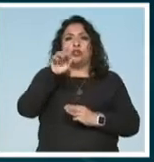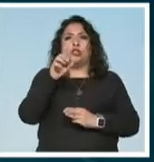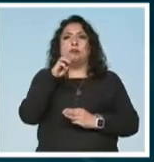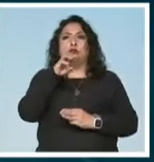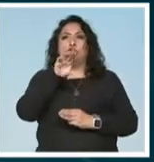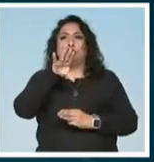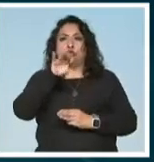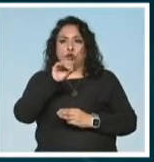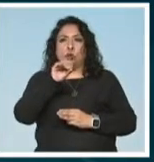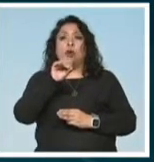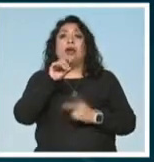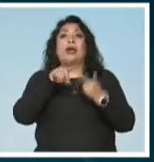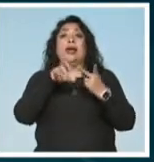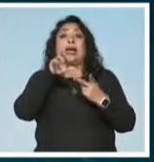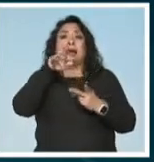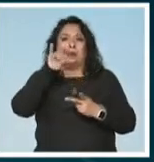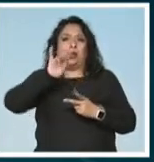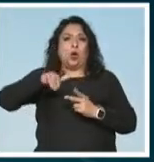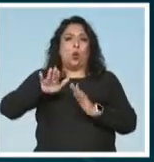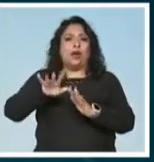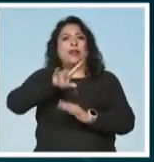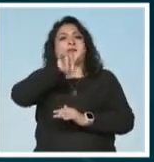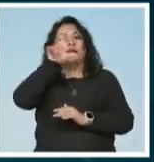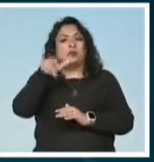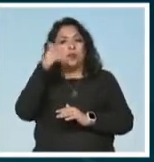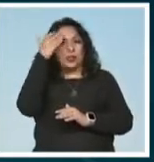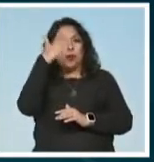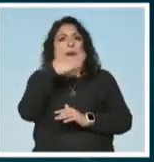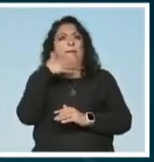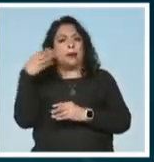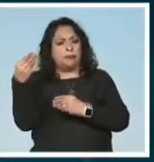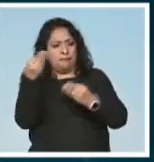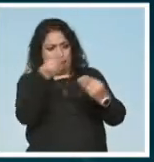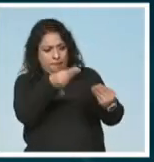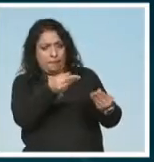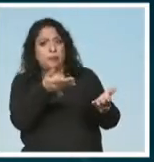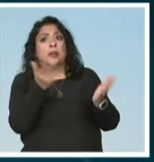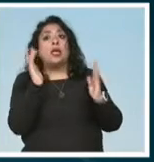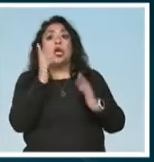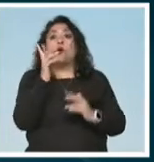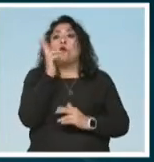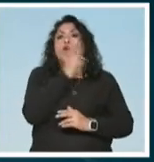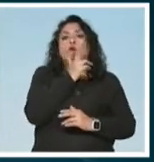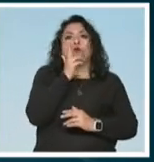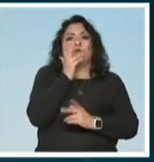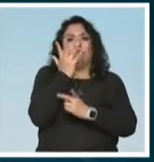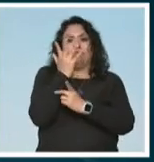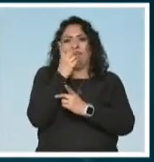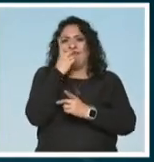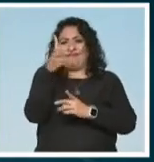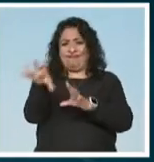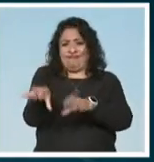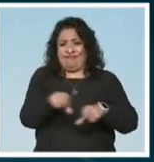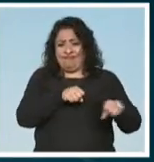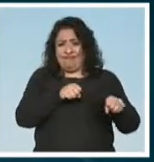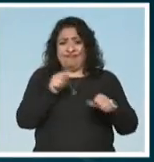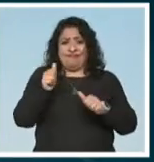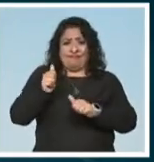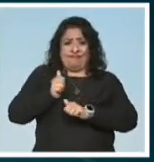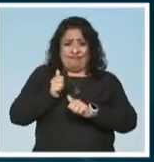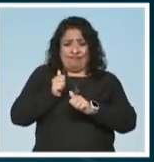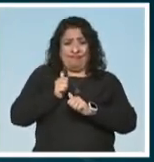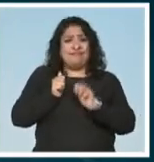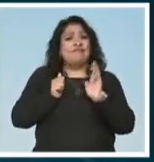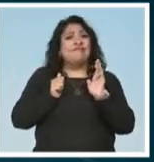Moscú y en el Hermitage. Tiempo después, Alemania devolvió el botín, pero Rusia declaró que las obras tomadas por el Ejército